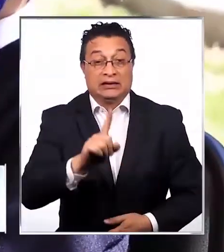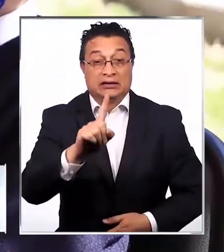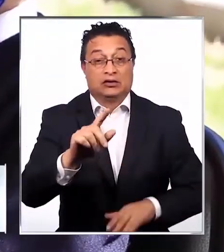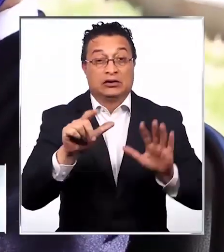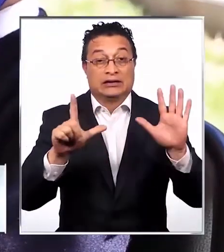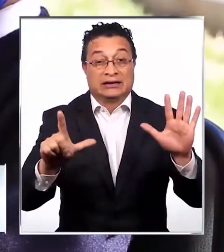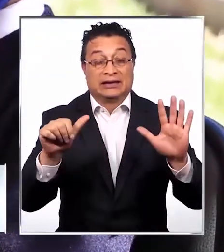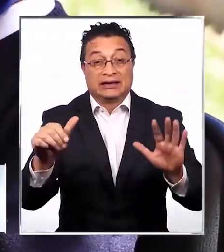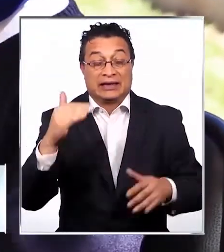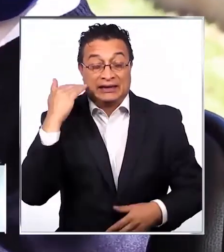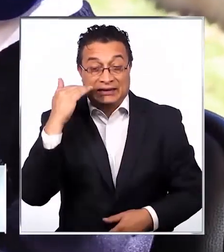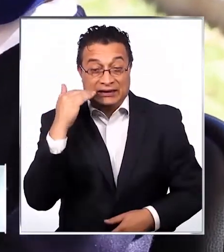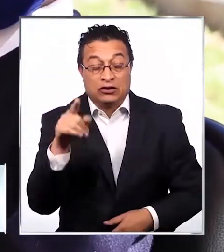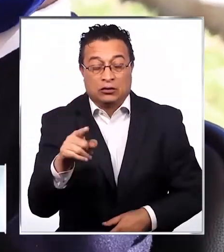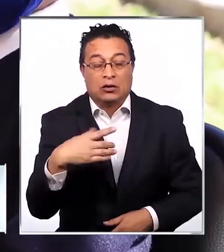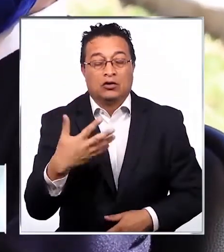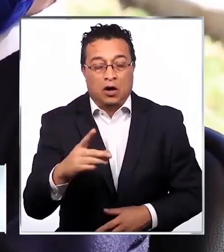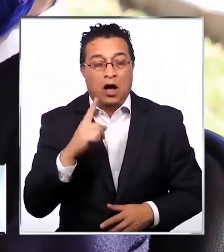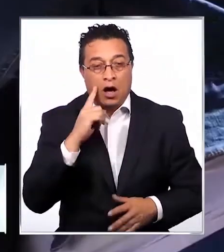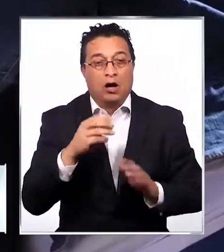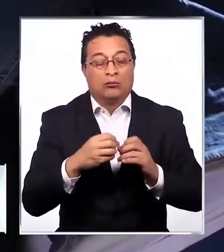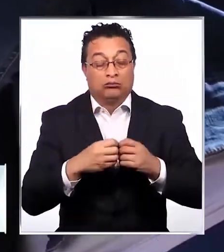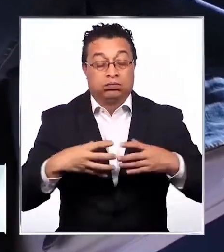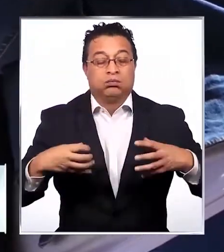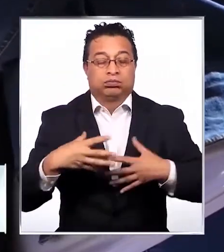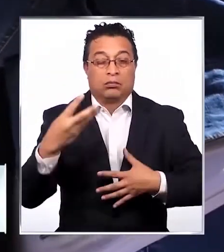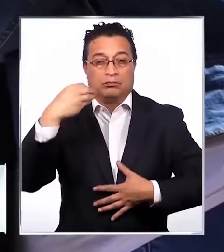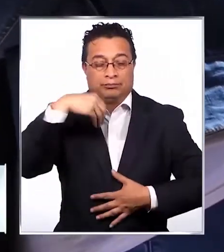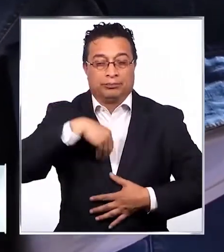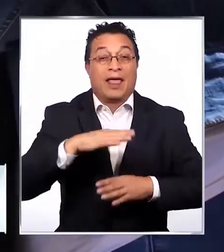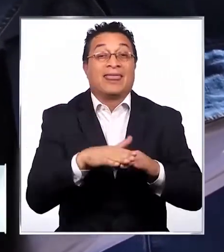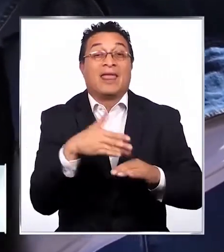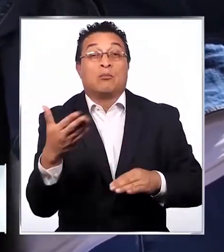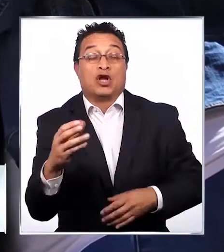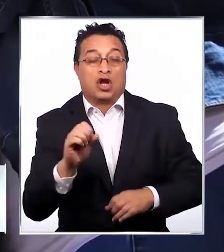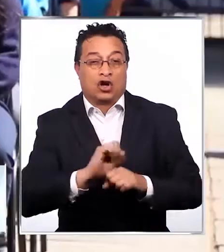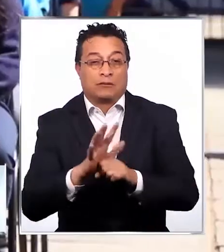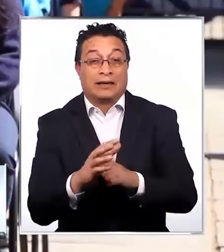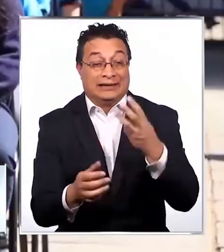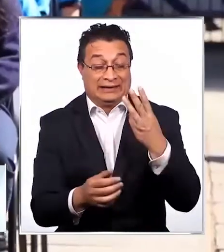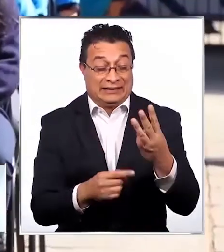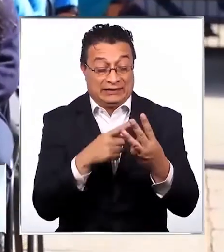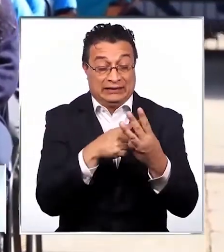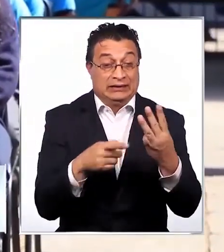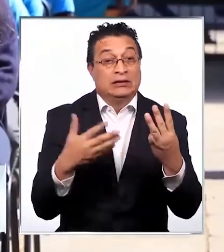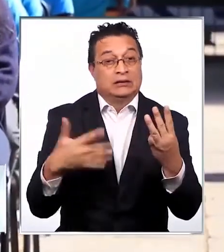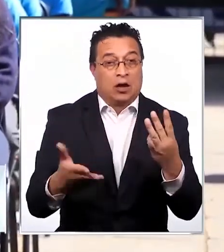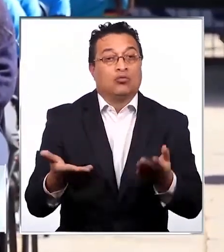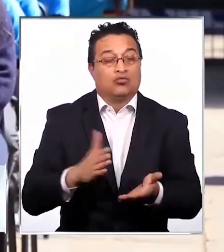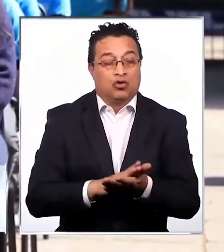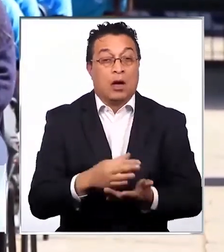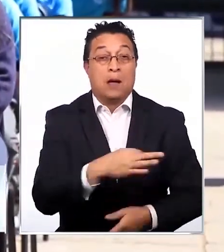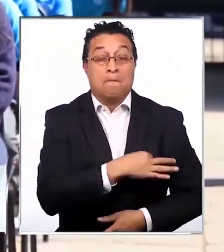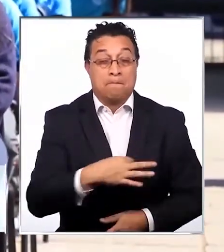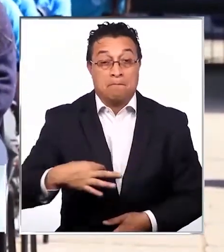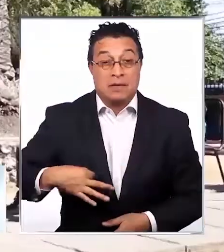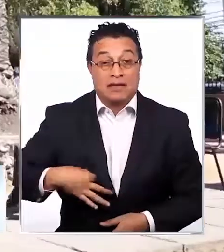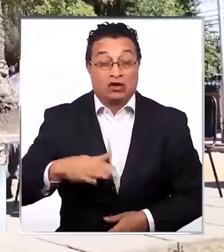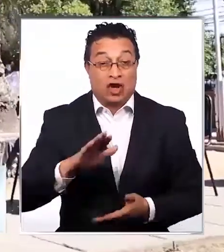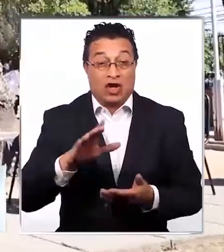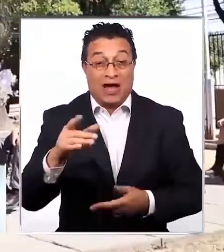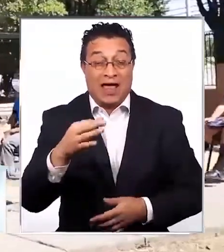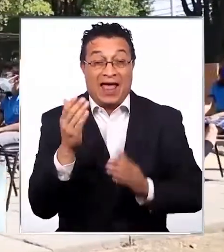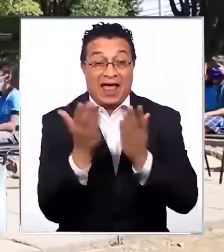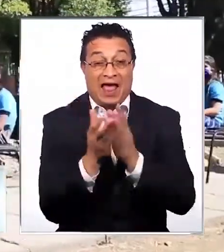176 niños y niñas han presentado el síndrome inflamatorio post-COVID y 3 de ellos murieron. El ministro Raúl Figueroa opina que